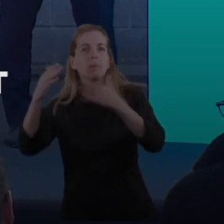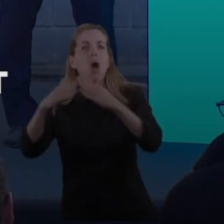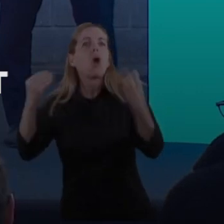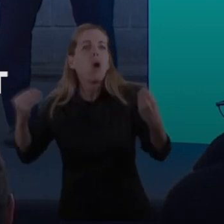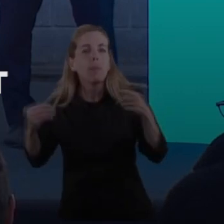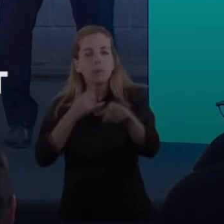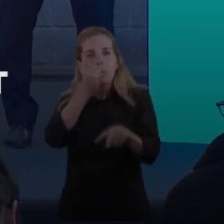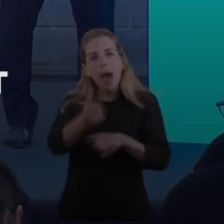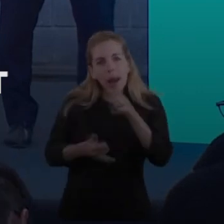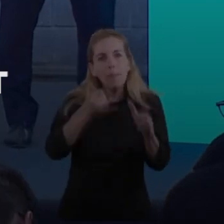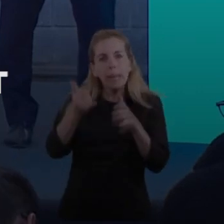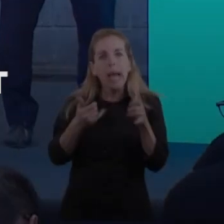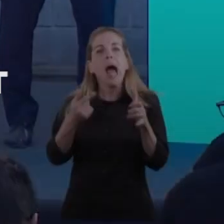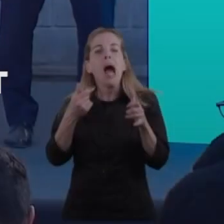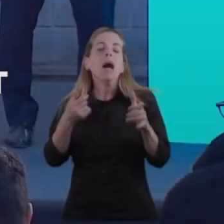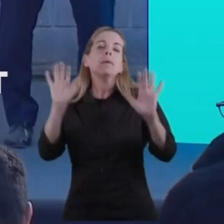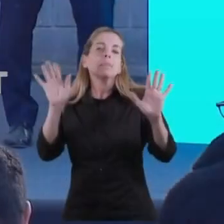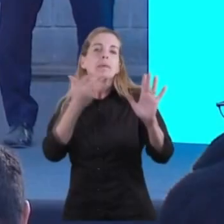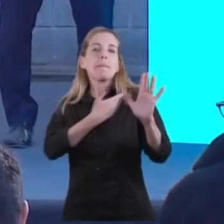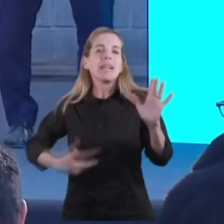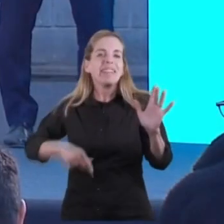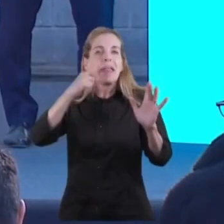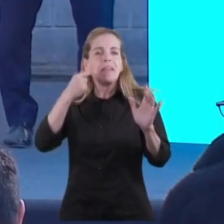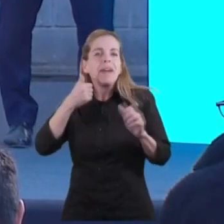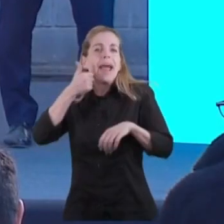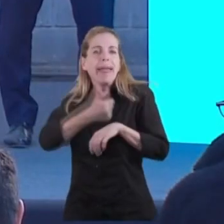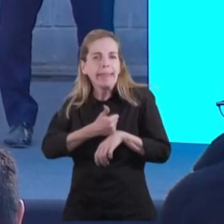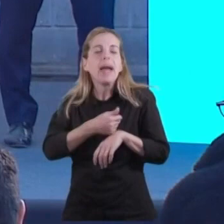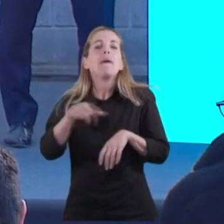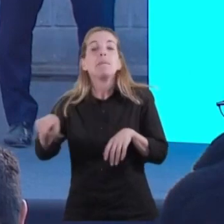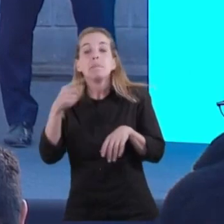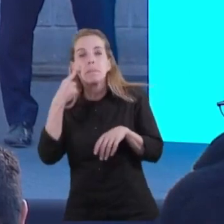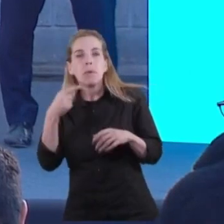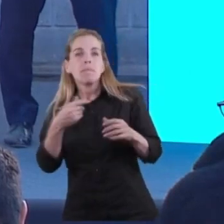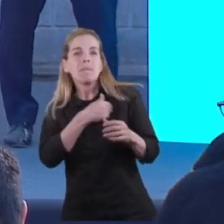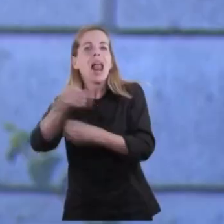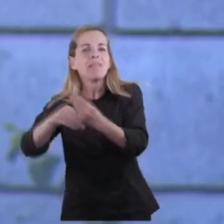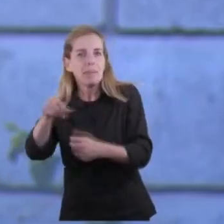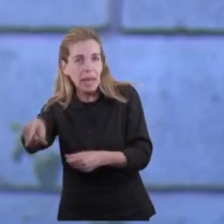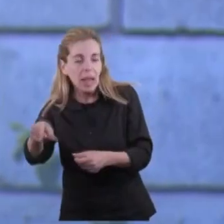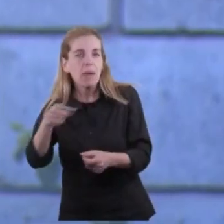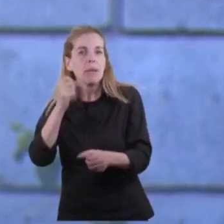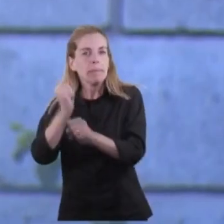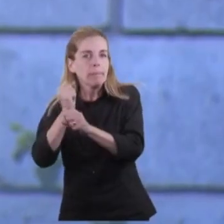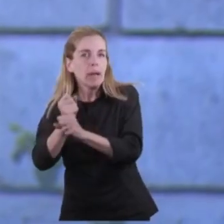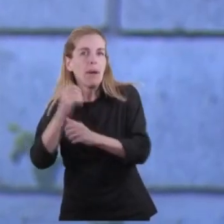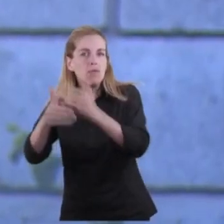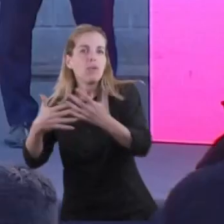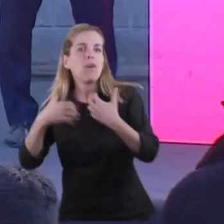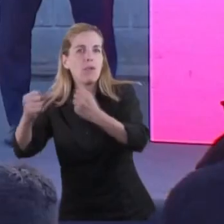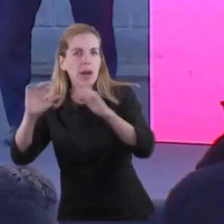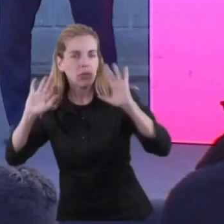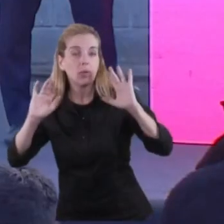banco hipotecario, estaba el presidente Alberto Fernández, que fue el presidente que más viviendas hizo en la historia de la Argentina. Y entonces dentro de 15 años,